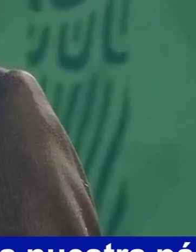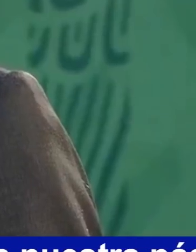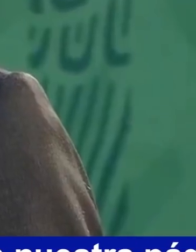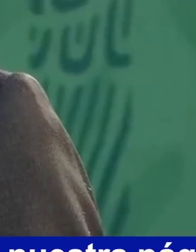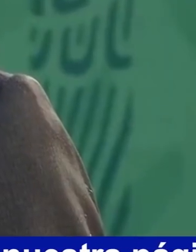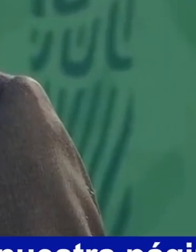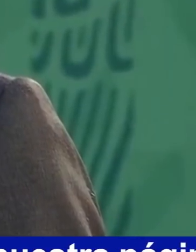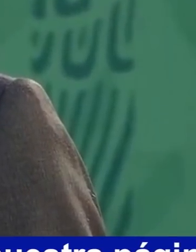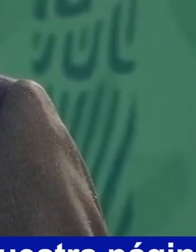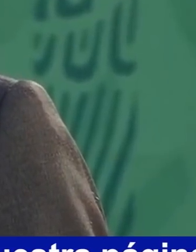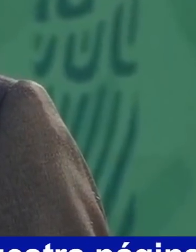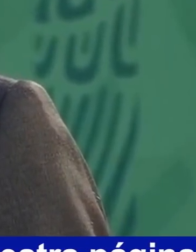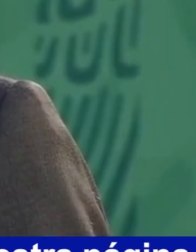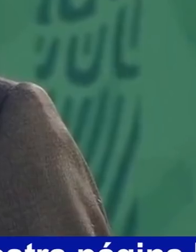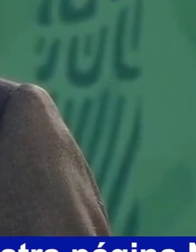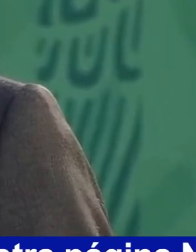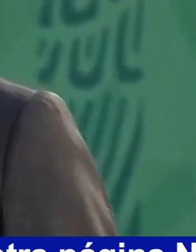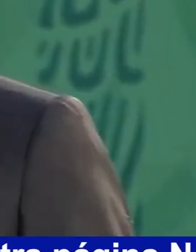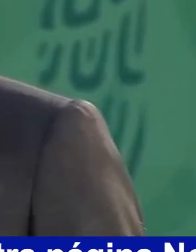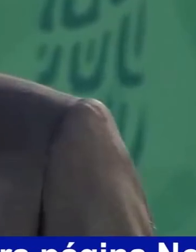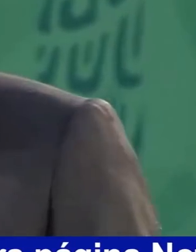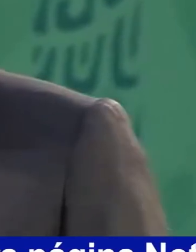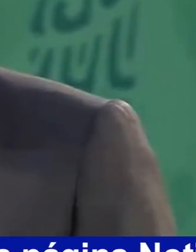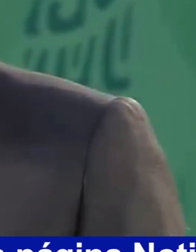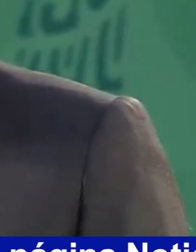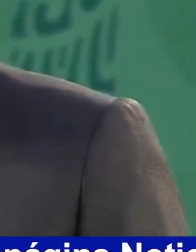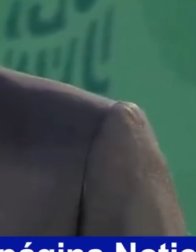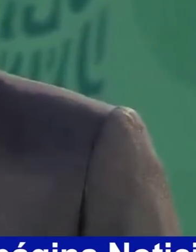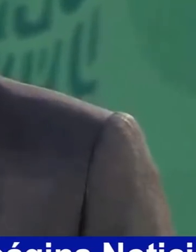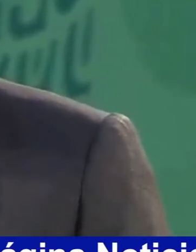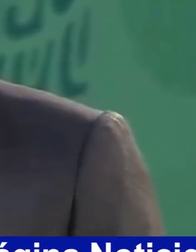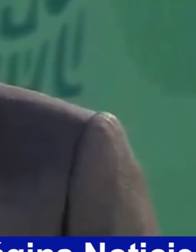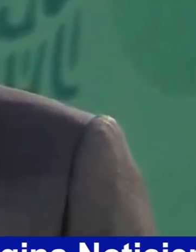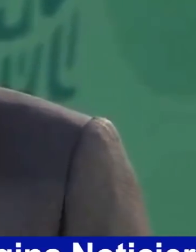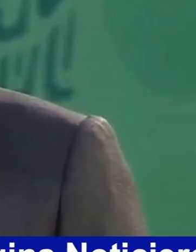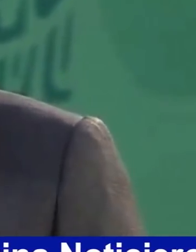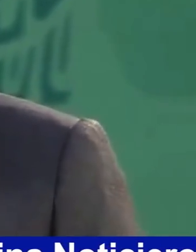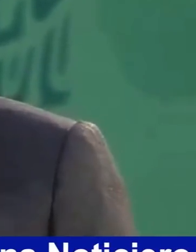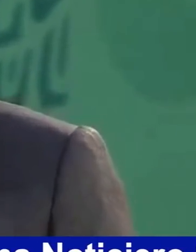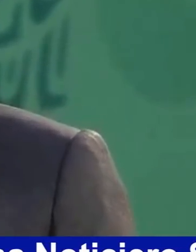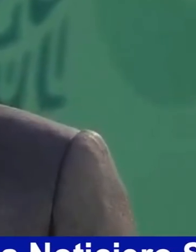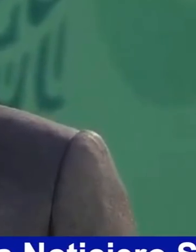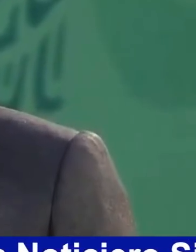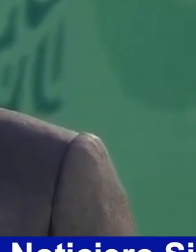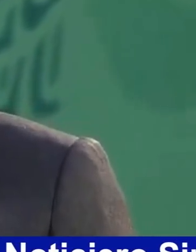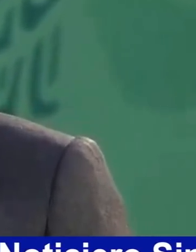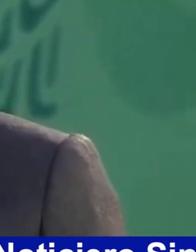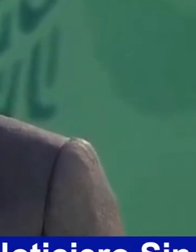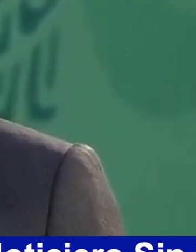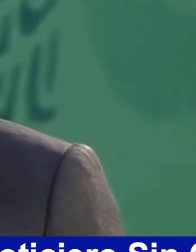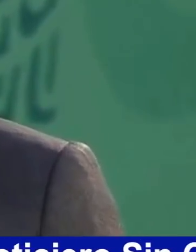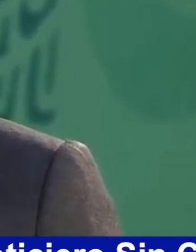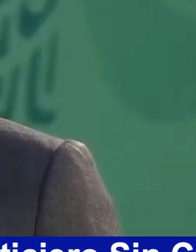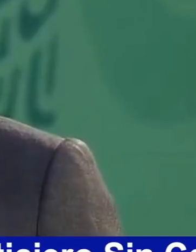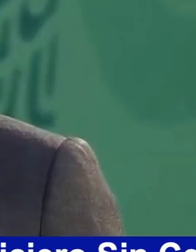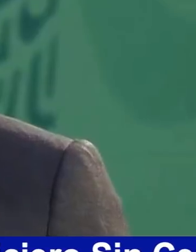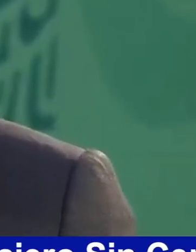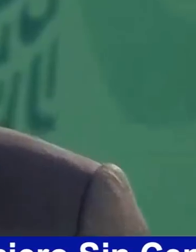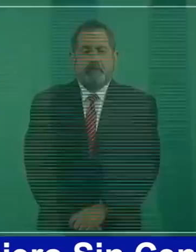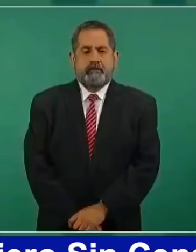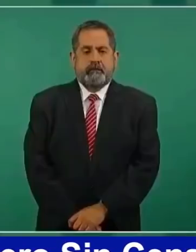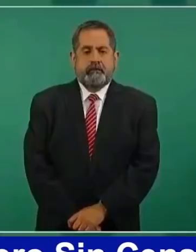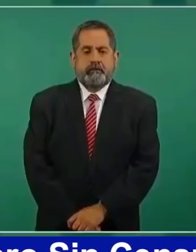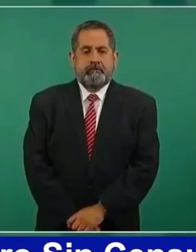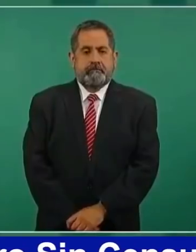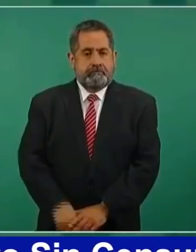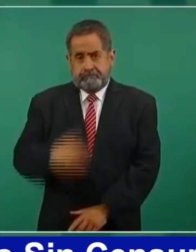gobiernos municipales, estatales, federales. Eso es un partido y, en efecto, de acuerdo a la Constitución, lo que tú dices,